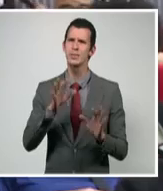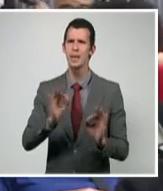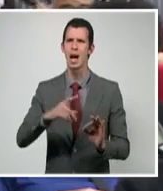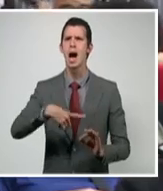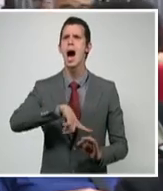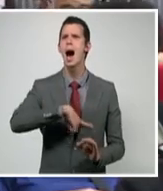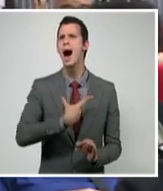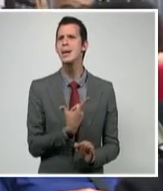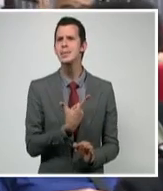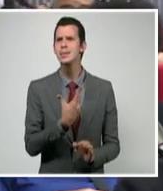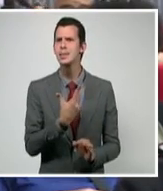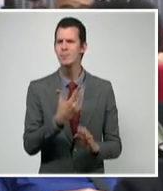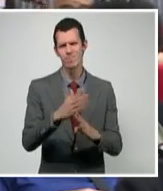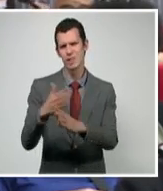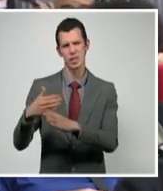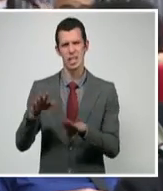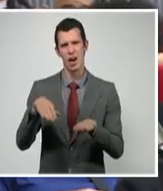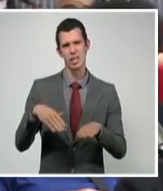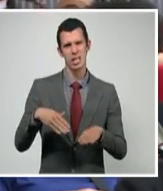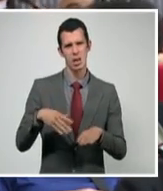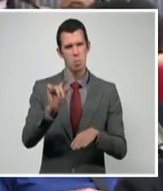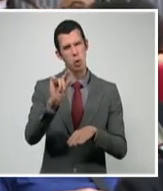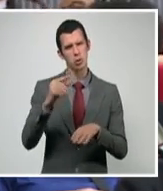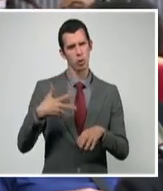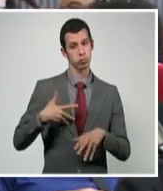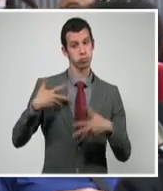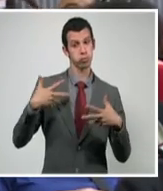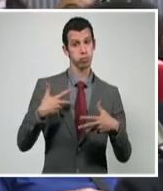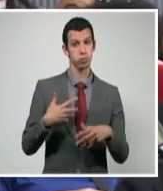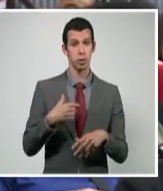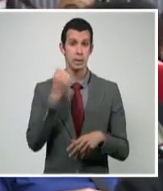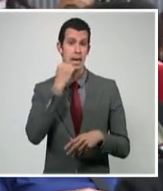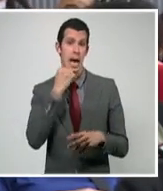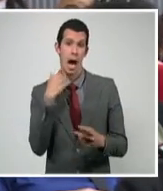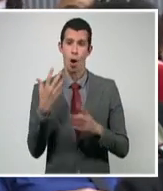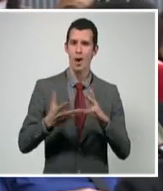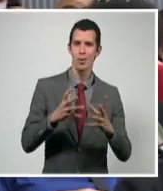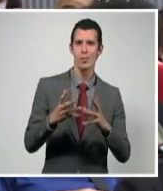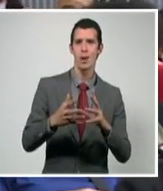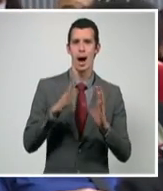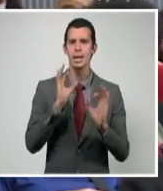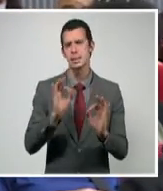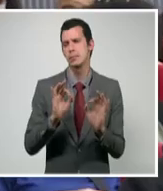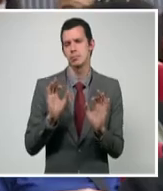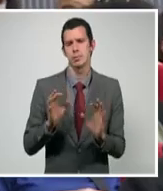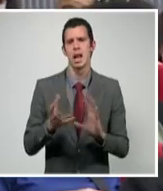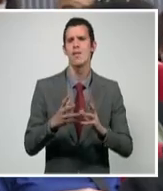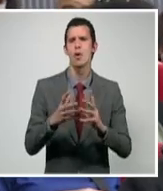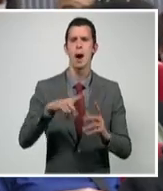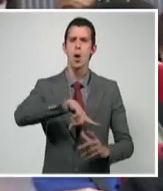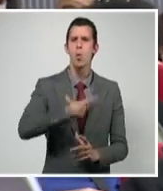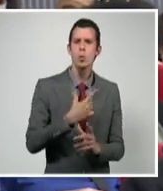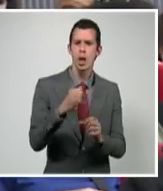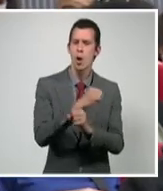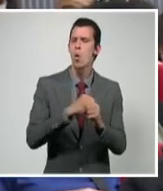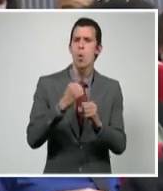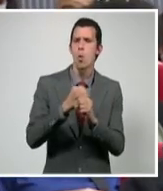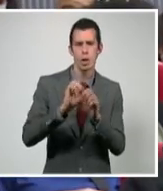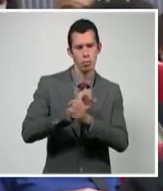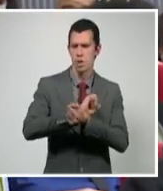plásticas, muchas veces el teatro, y no pasa nada. O sea, tampoco nos dejemos arrastrar en esa imagen falseada de que la institución no sabe dialogar